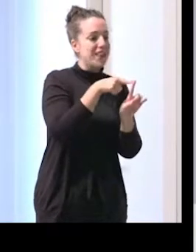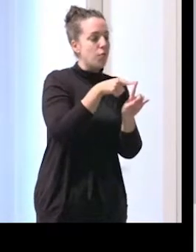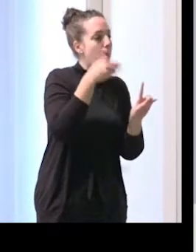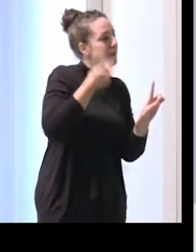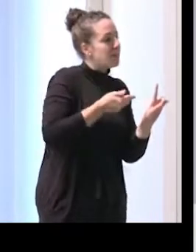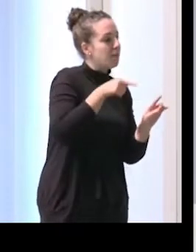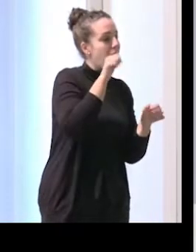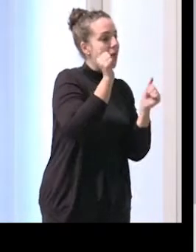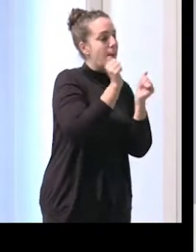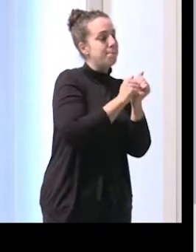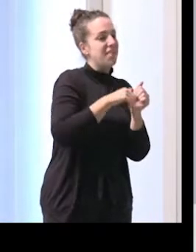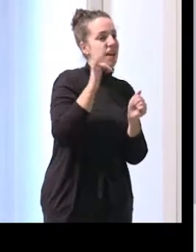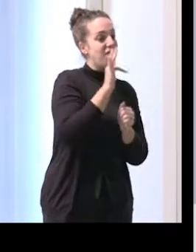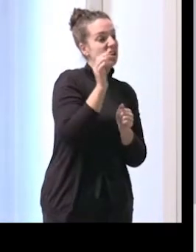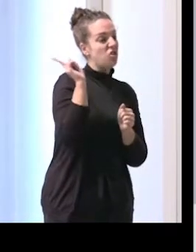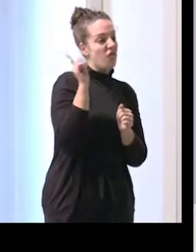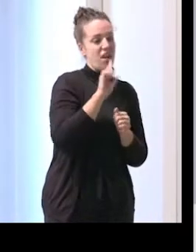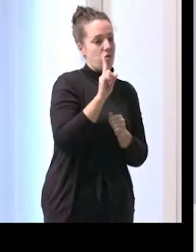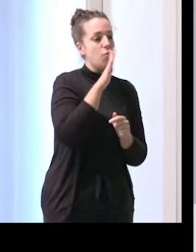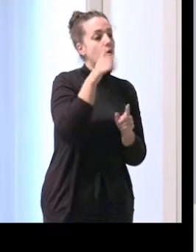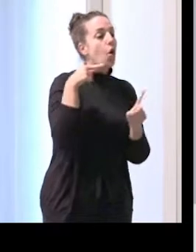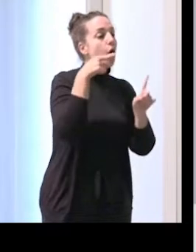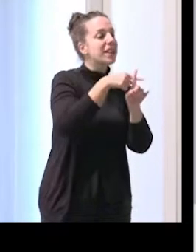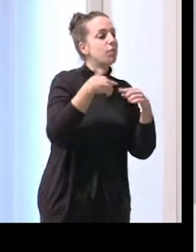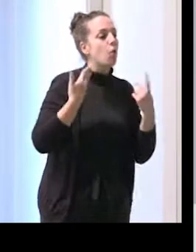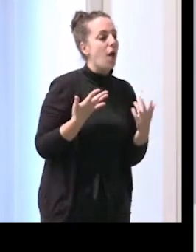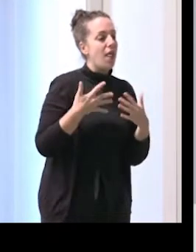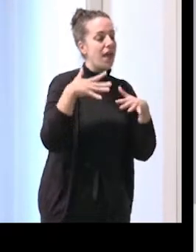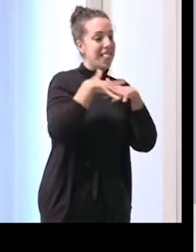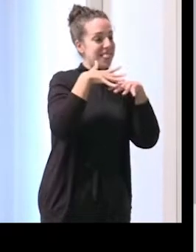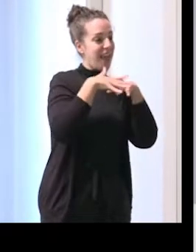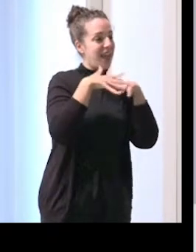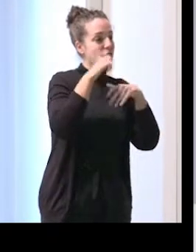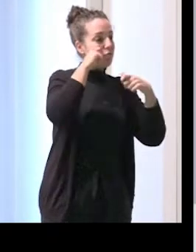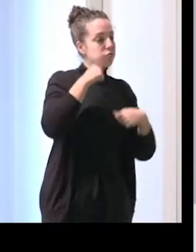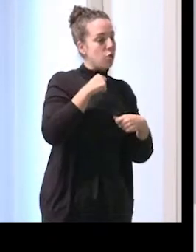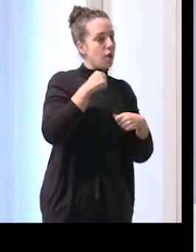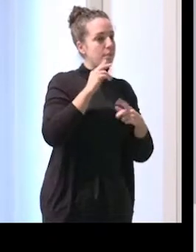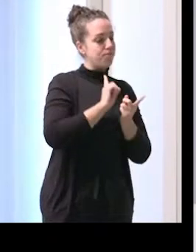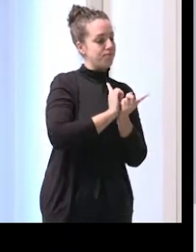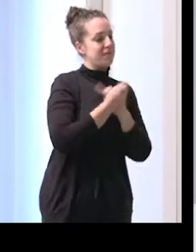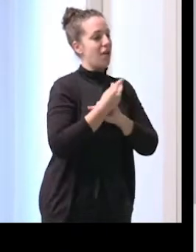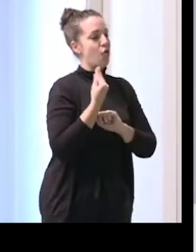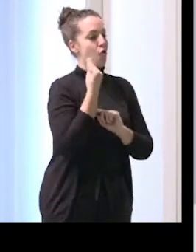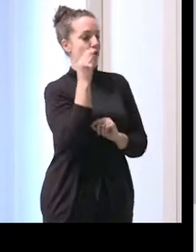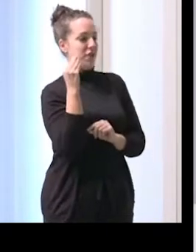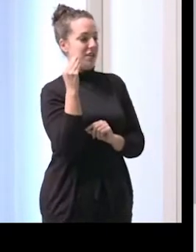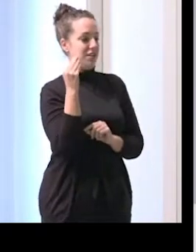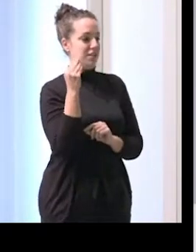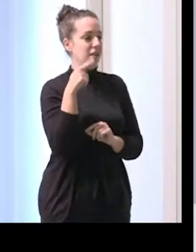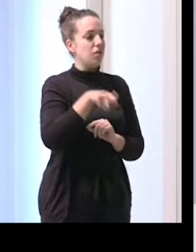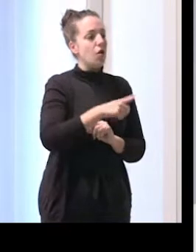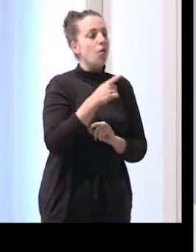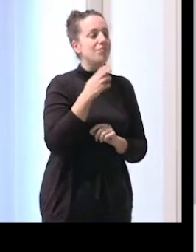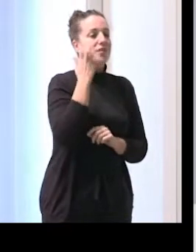piedra filosofal lo que tenía como objetivo era reparar nuestros tejidos, transformarnos en seres jóvenes nuevamente. Por supuesto que era un mito,